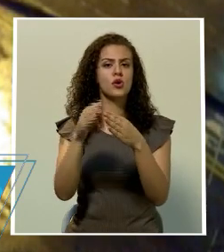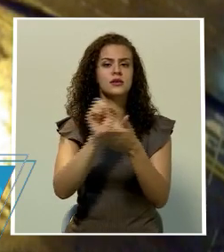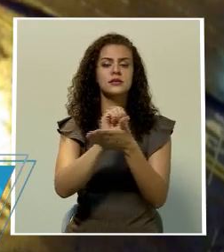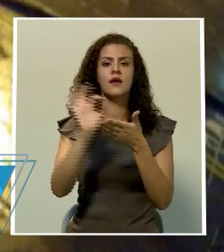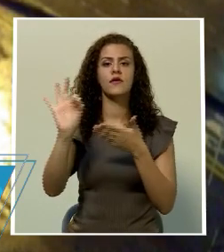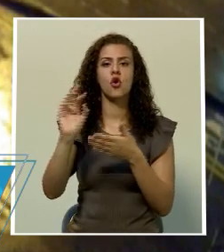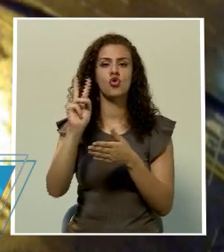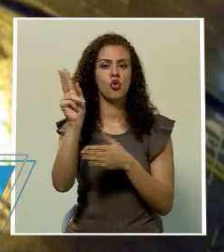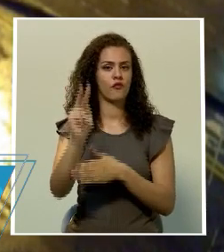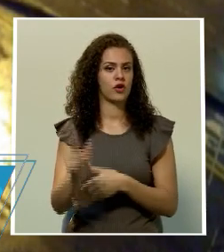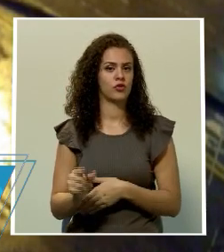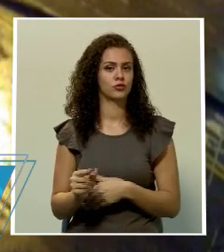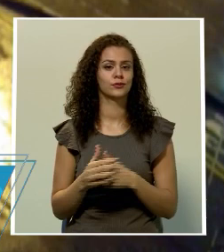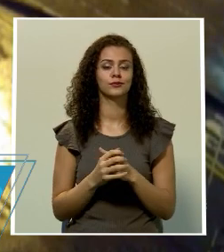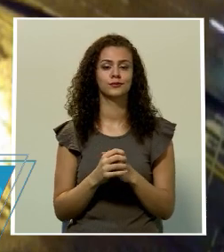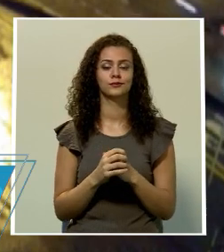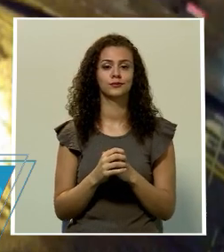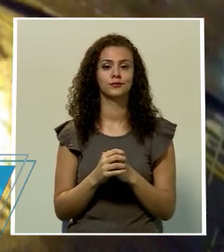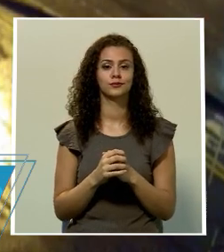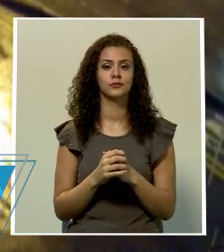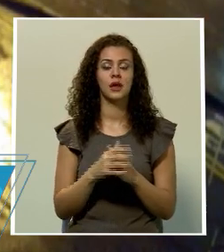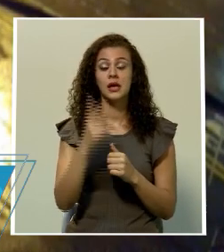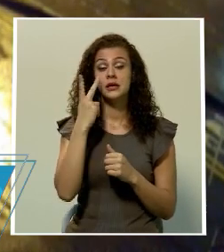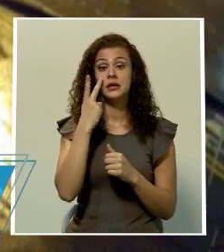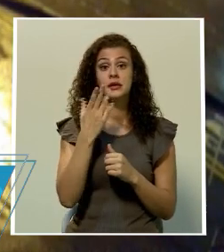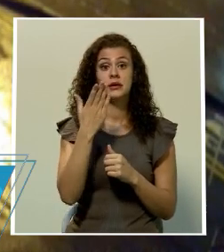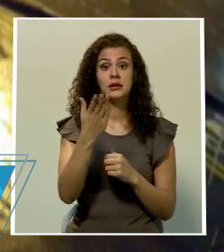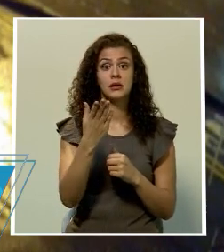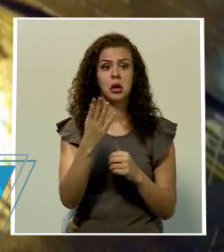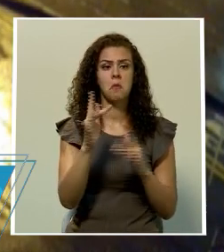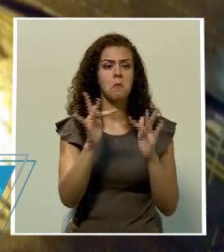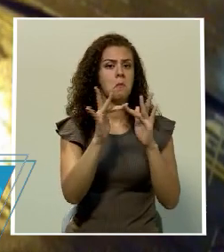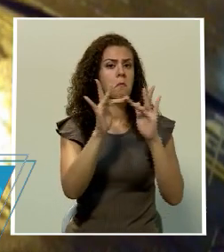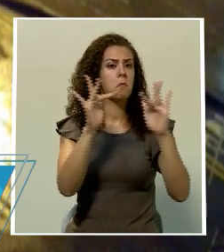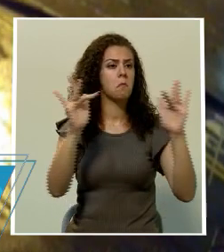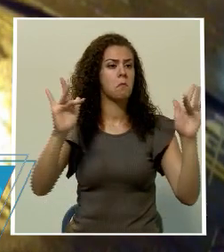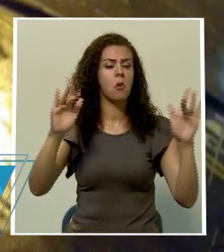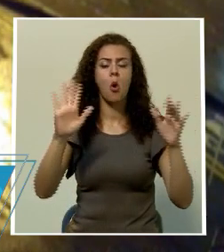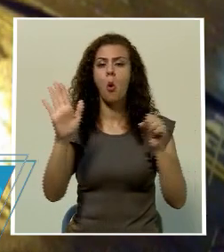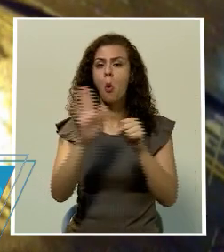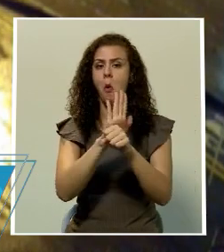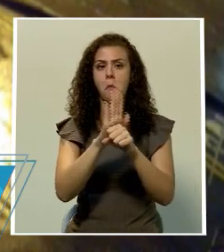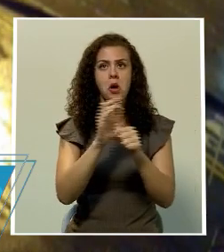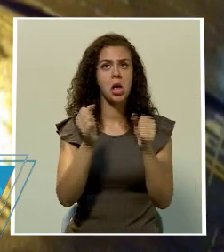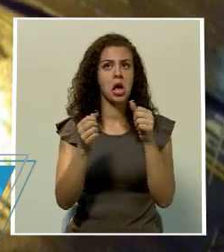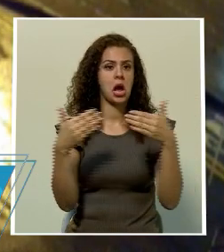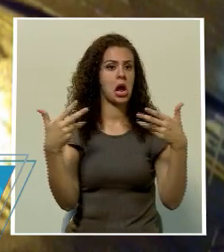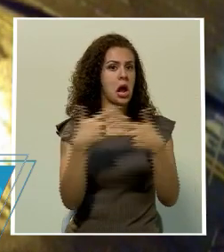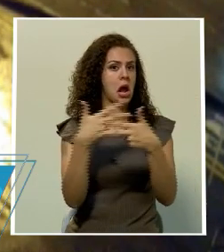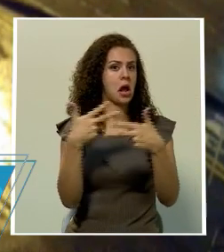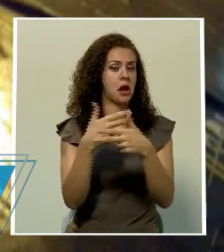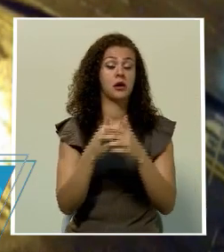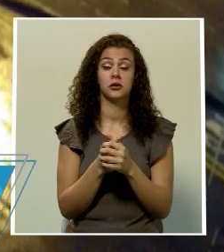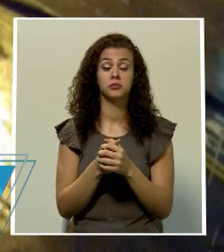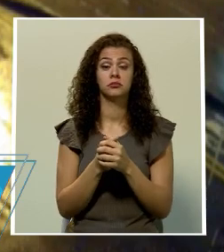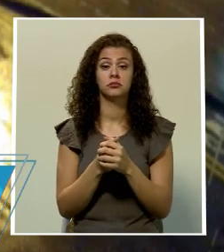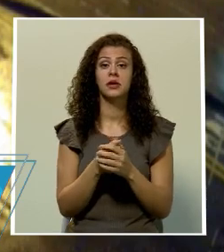San Francisco de Dos Ríos. Prácticamente desocupada completamente la calle, eso